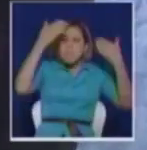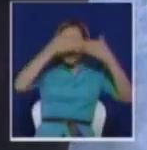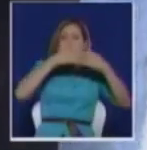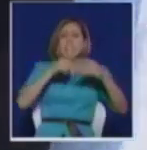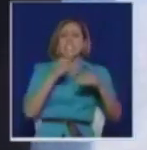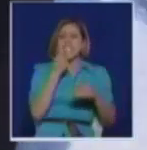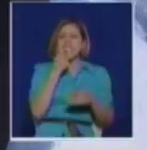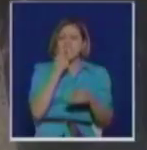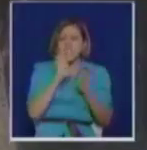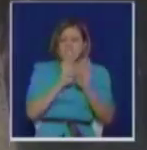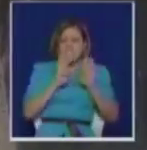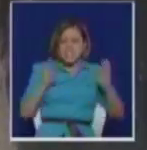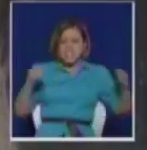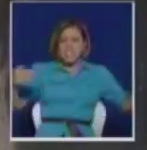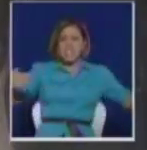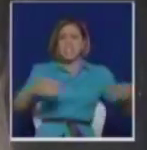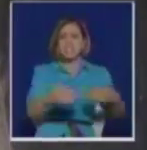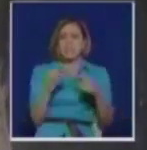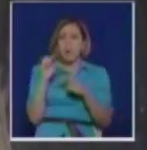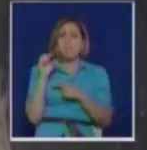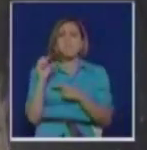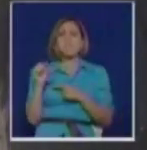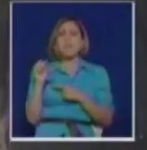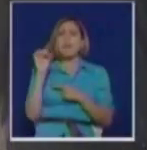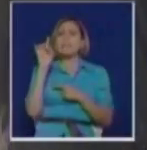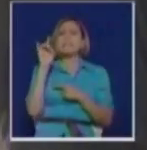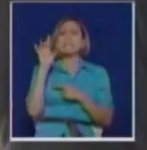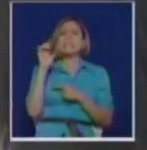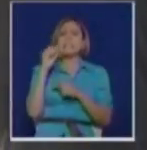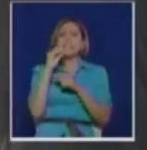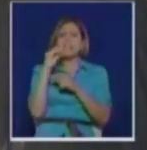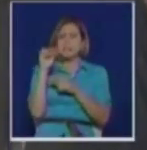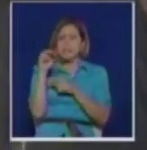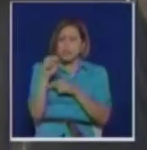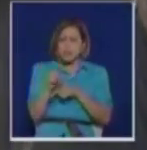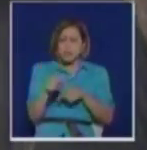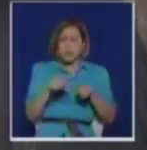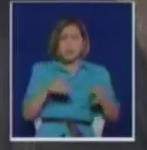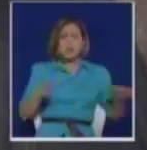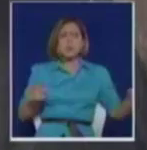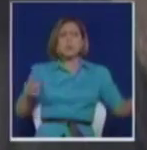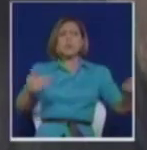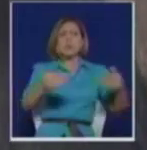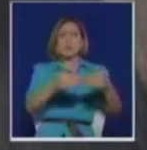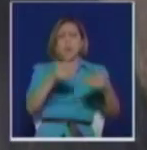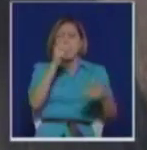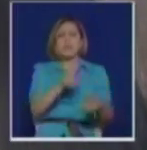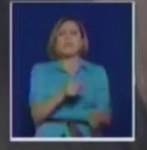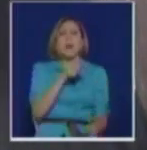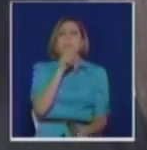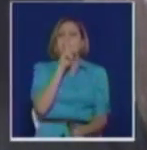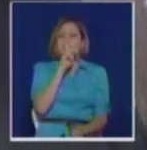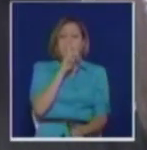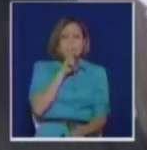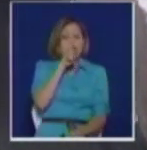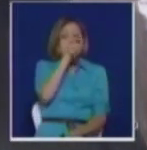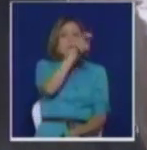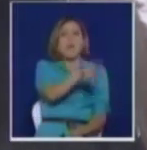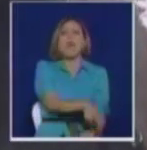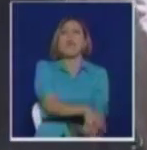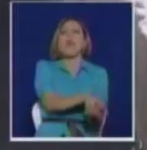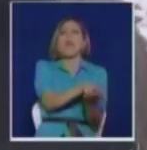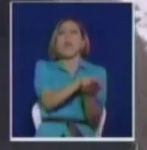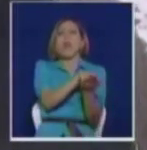de al menos 15 centímetros de grosor, como se observa en estas imágenes. Enseguida de esta habitación fue encontrada otra de las caletas de